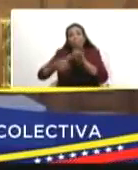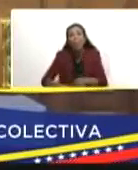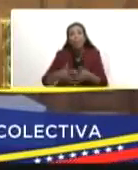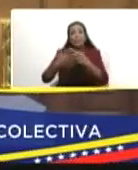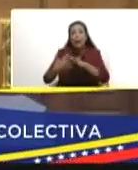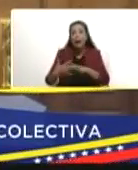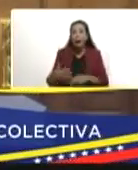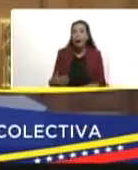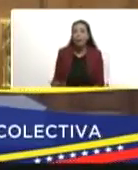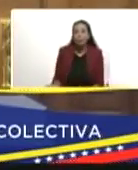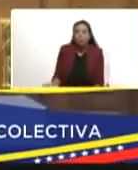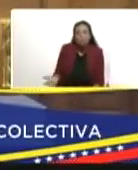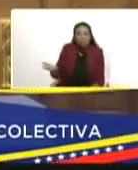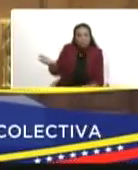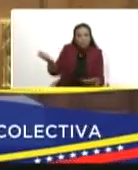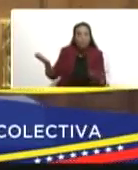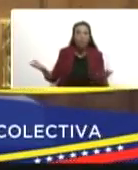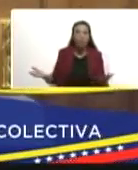es